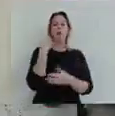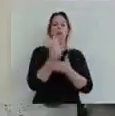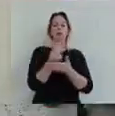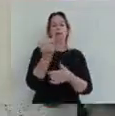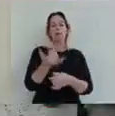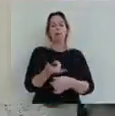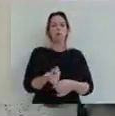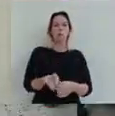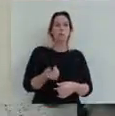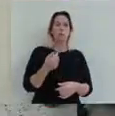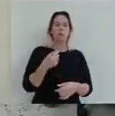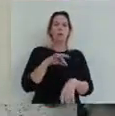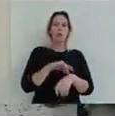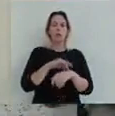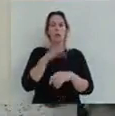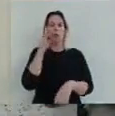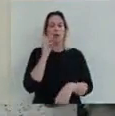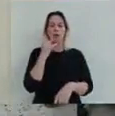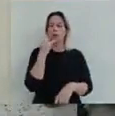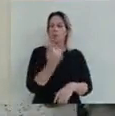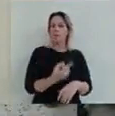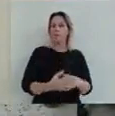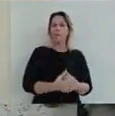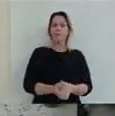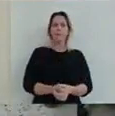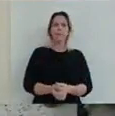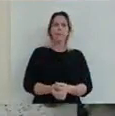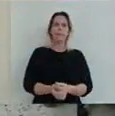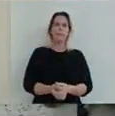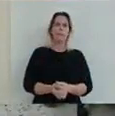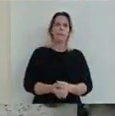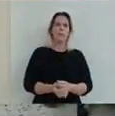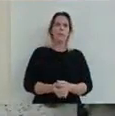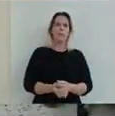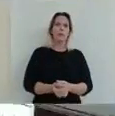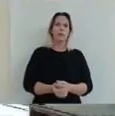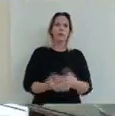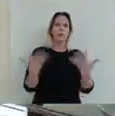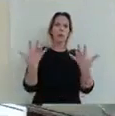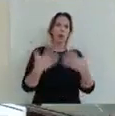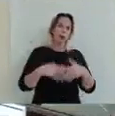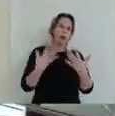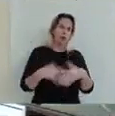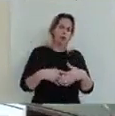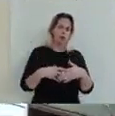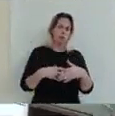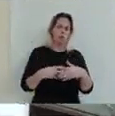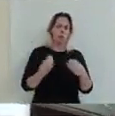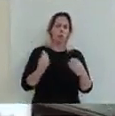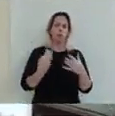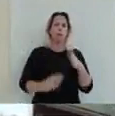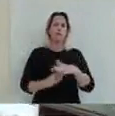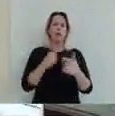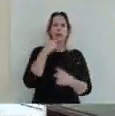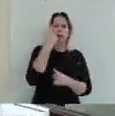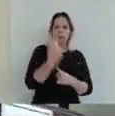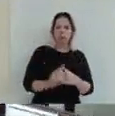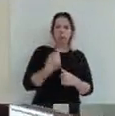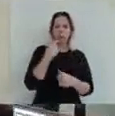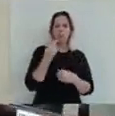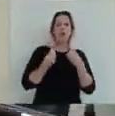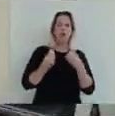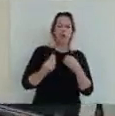Concejal Ditela. Sí, el proyecto se fundamenta básicamente en la inquietud que han